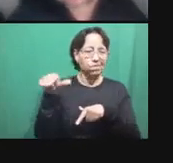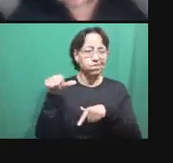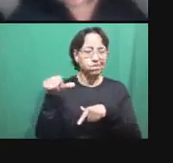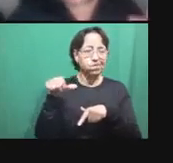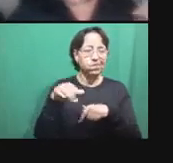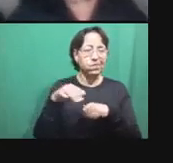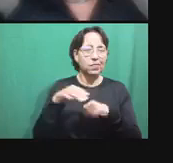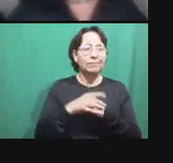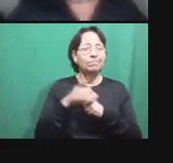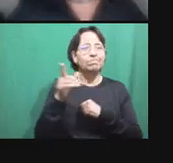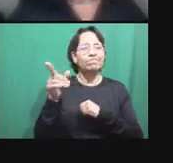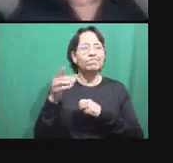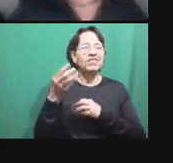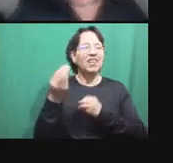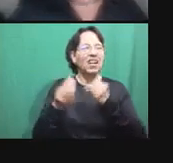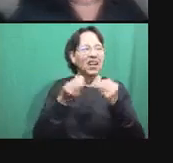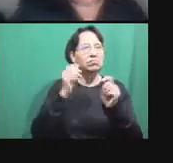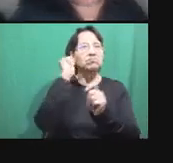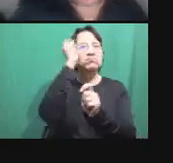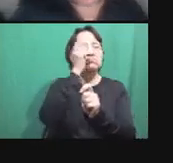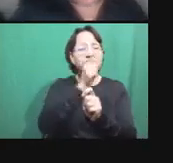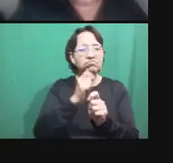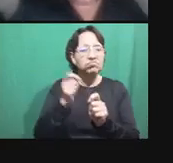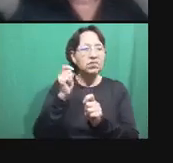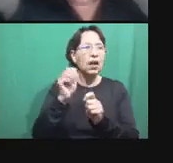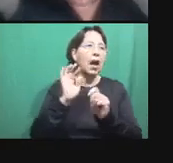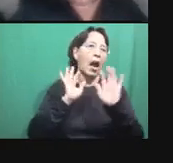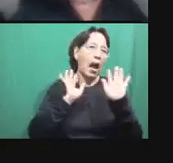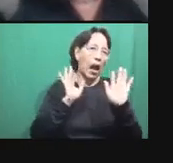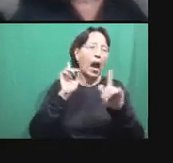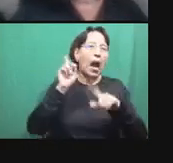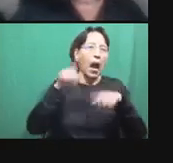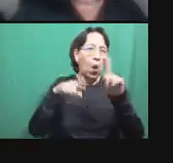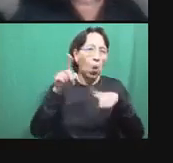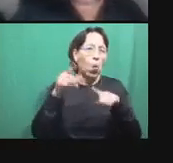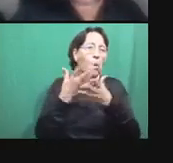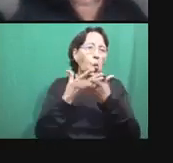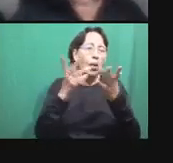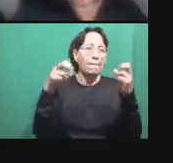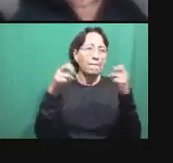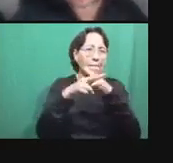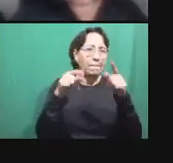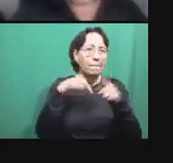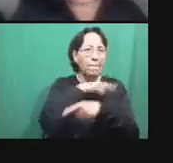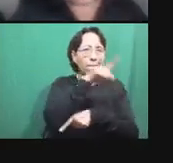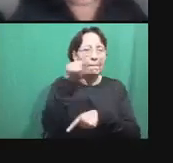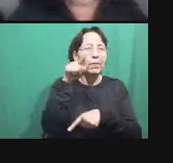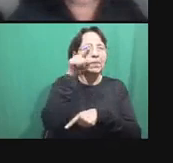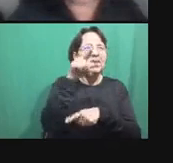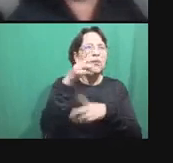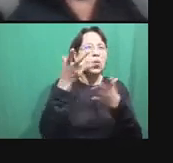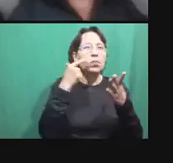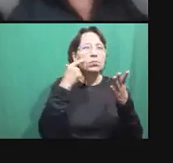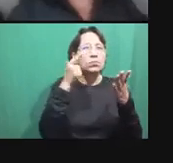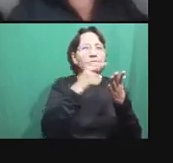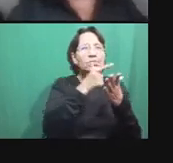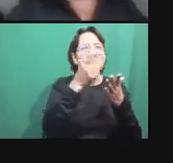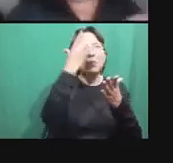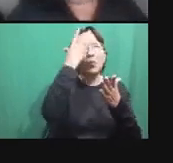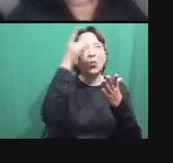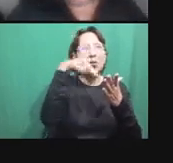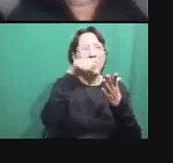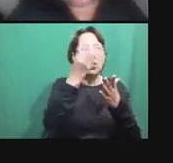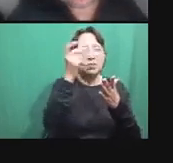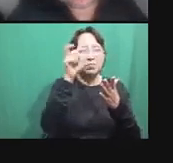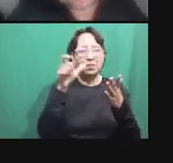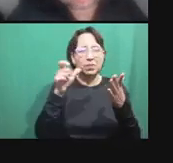de esculturas y yo lo que configuro es un parque de esculturas. Ese parque de esculturas lo que trata es de recoger el acto vandálico que